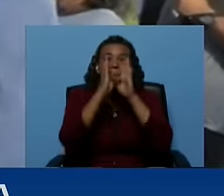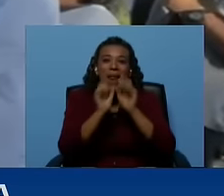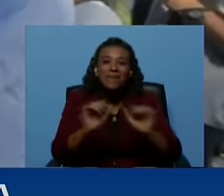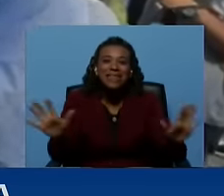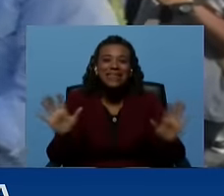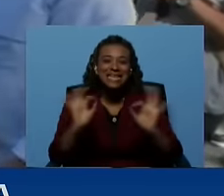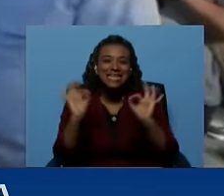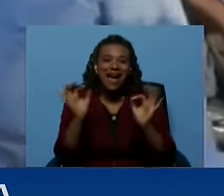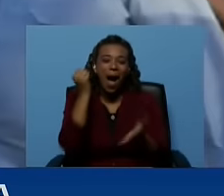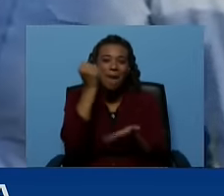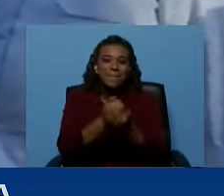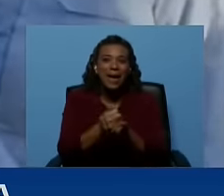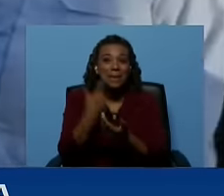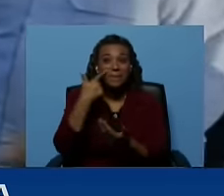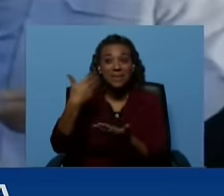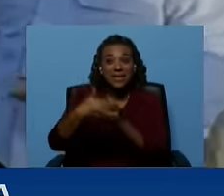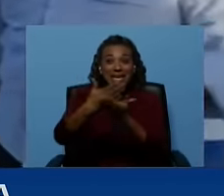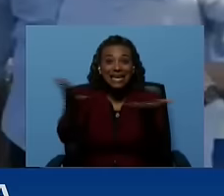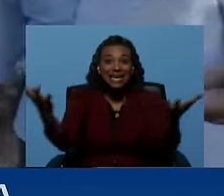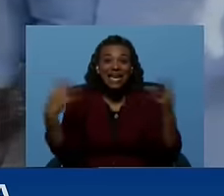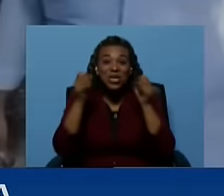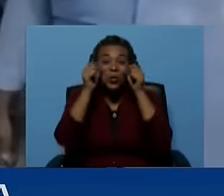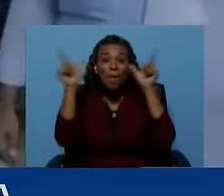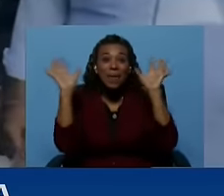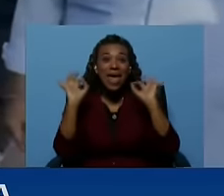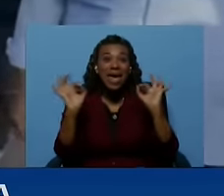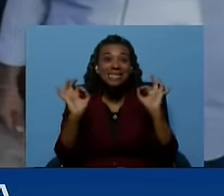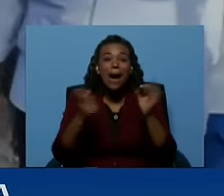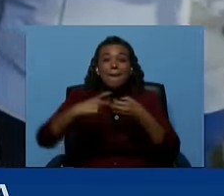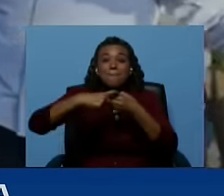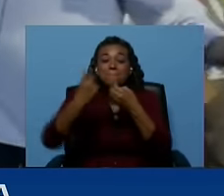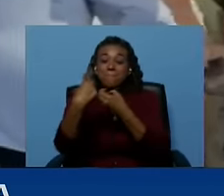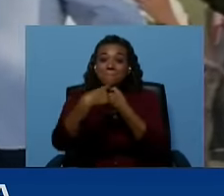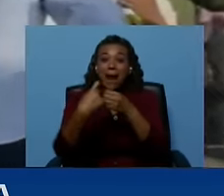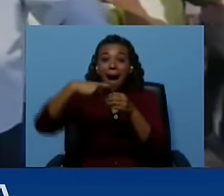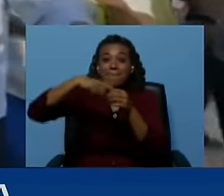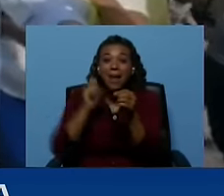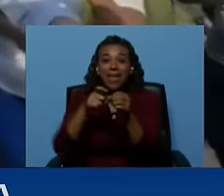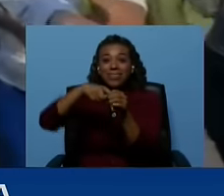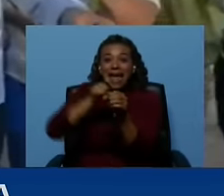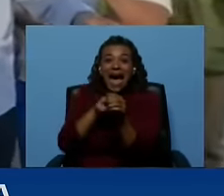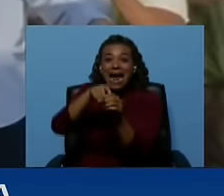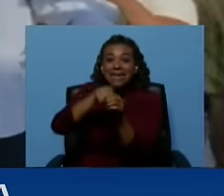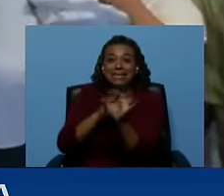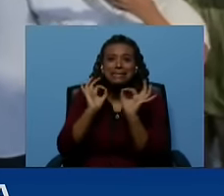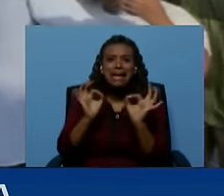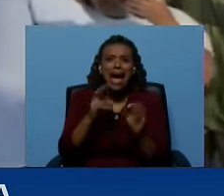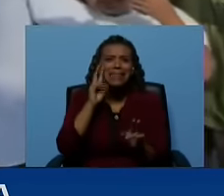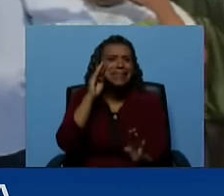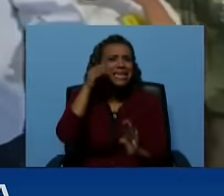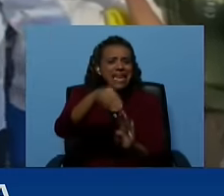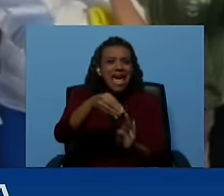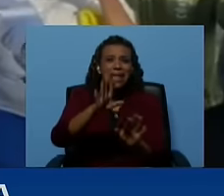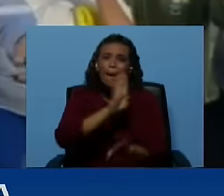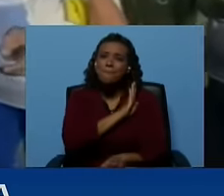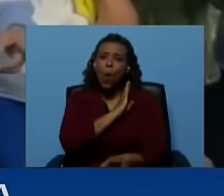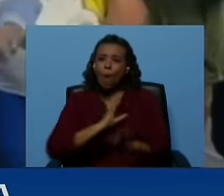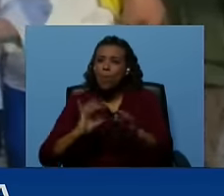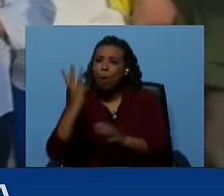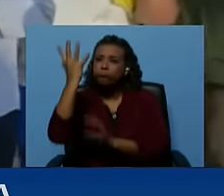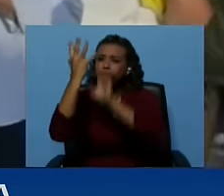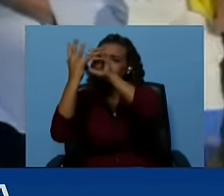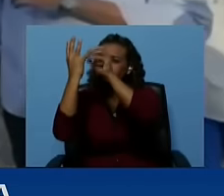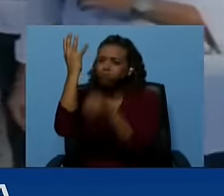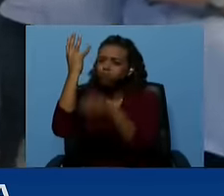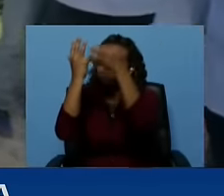Pues mira vale es esas mandarinas directamente de la